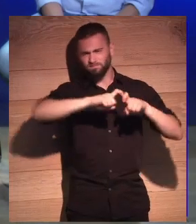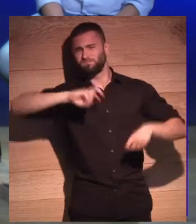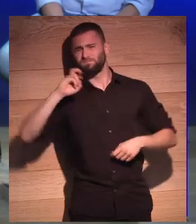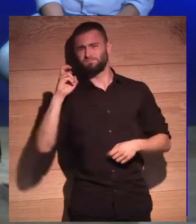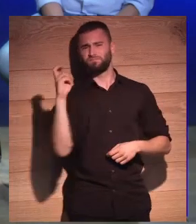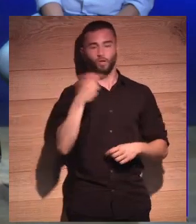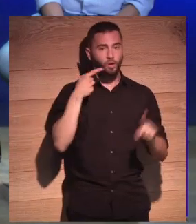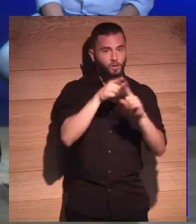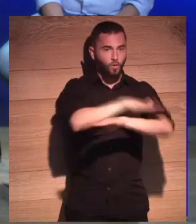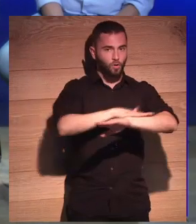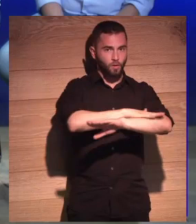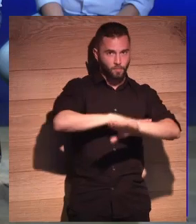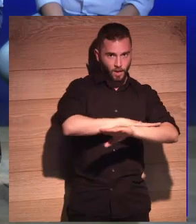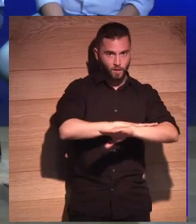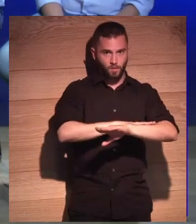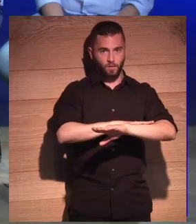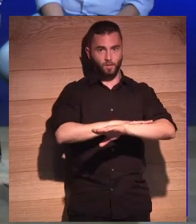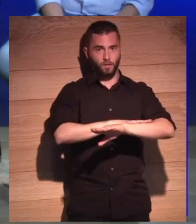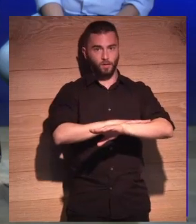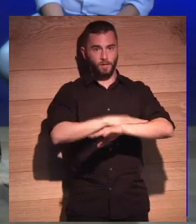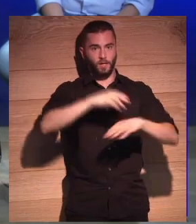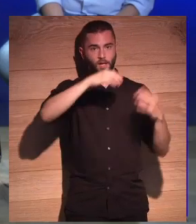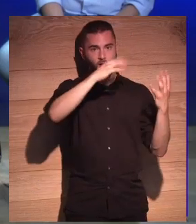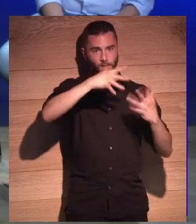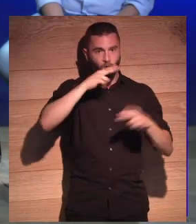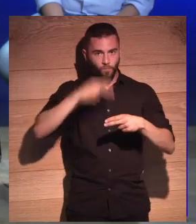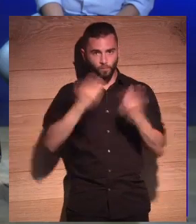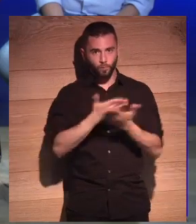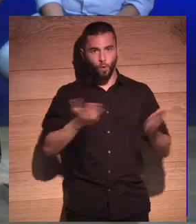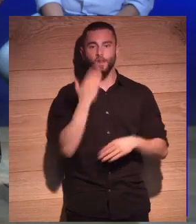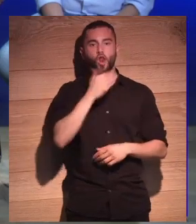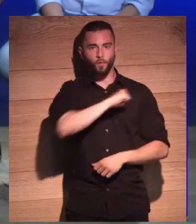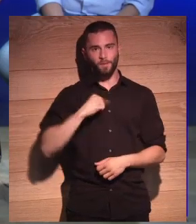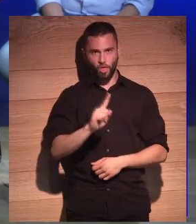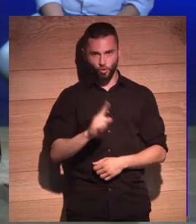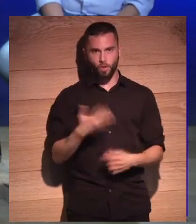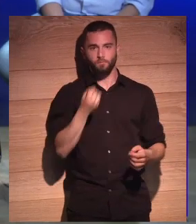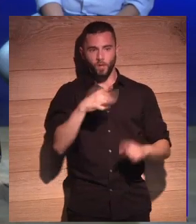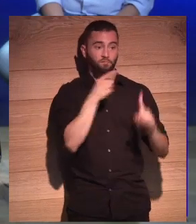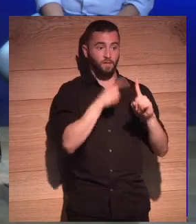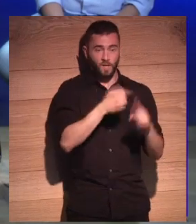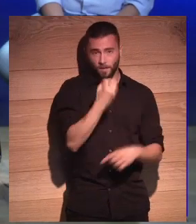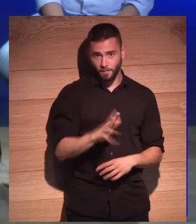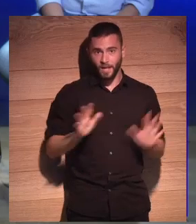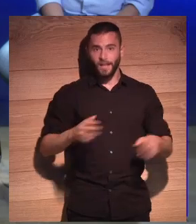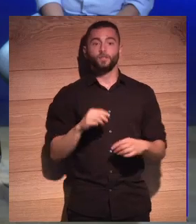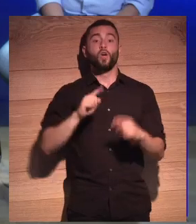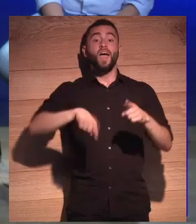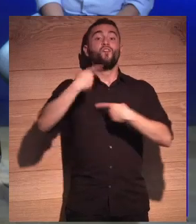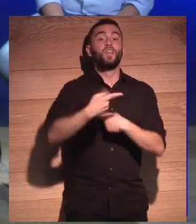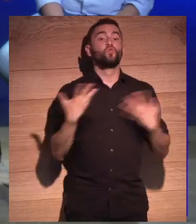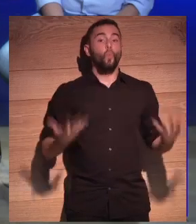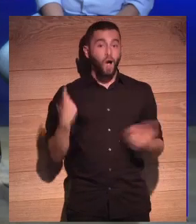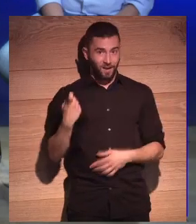administración pública, no para colegios privados, ¿de acuerdo? Vale, buena referencia. ¿Qué efecto teníamos que haber hecho?